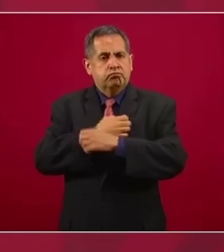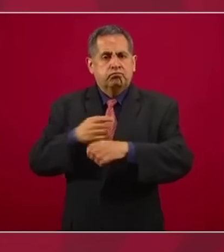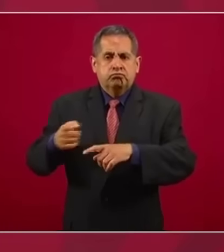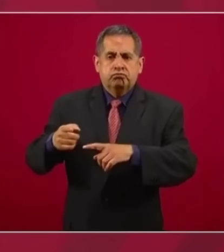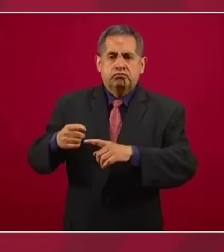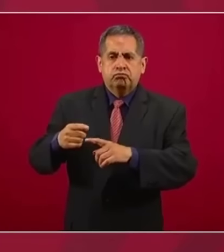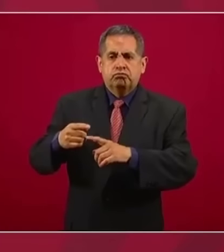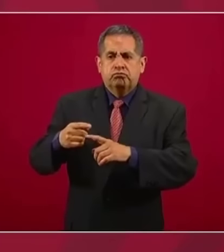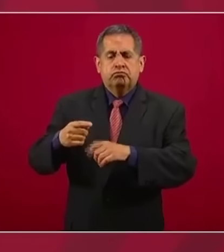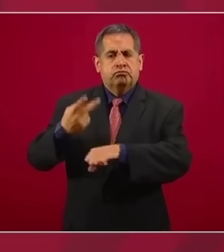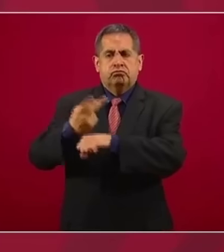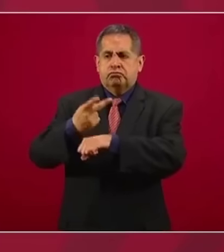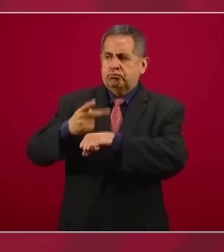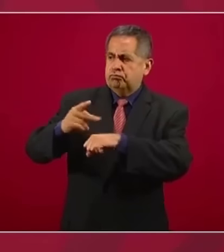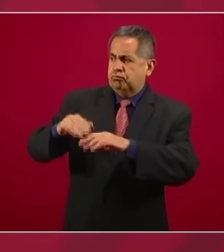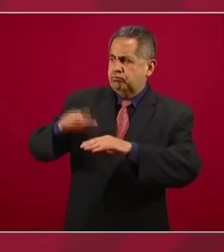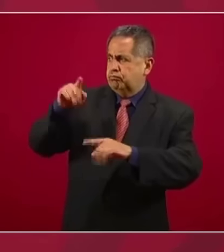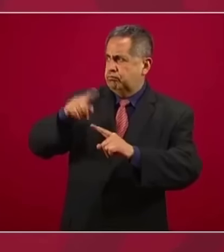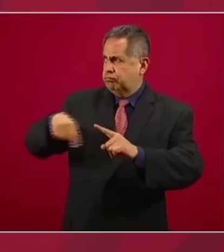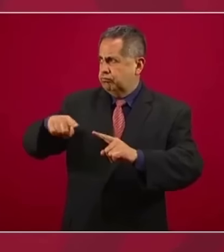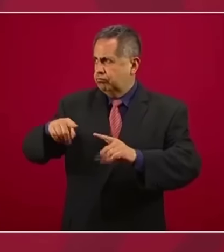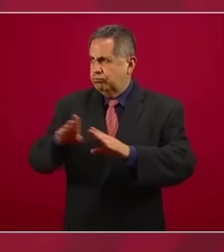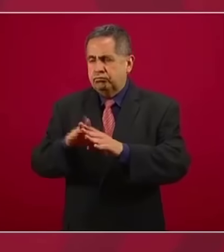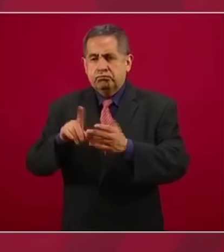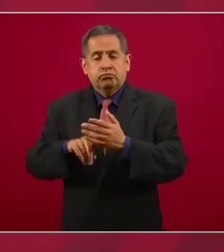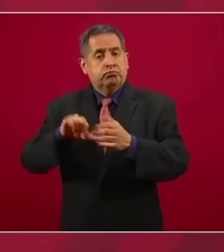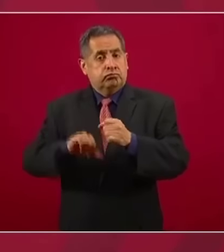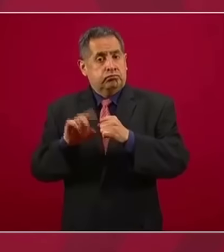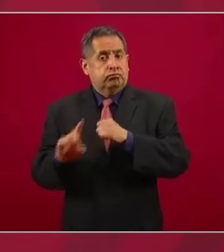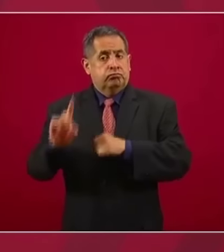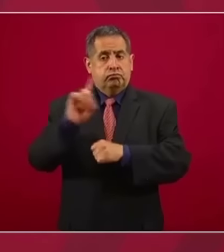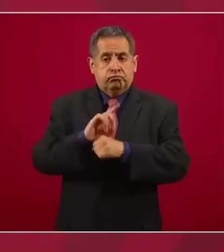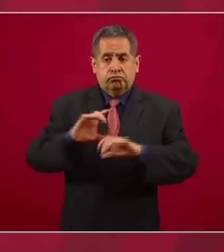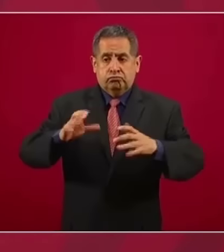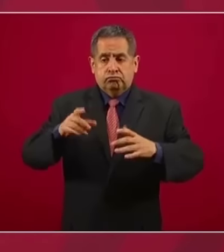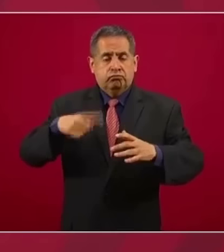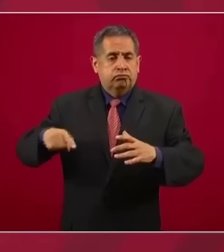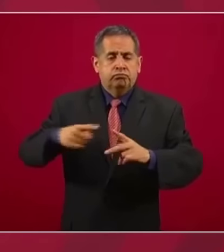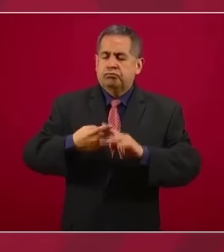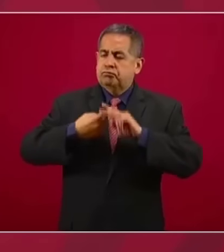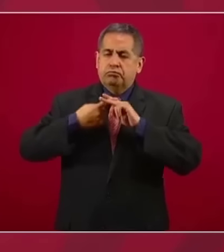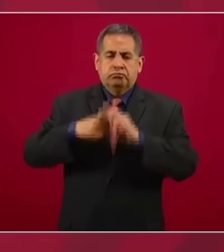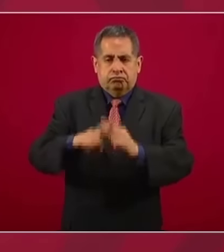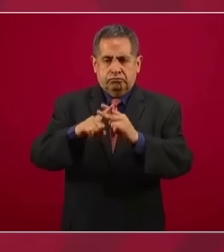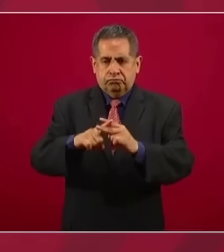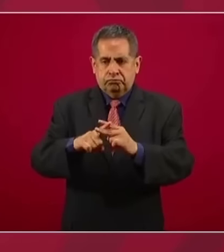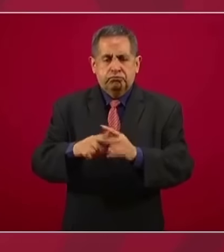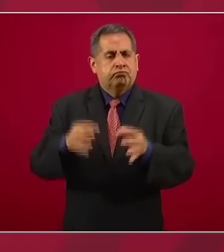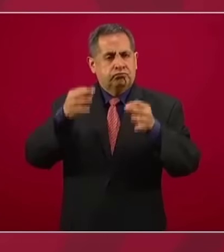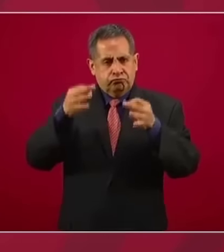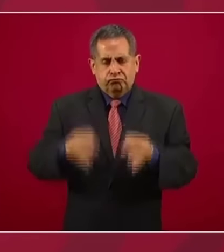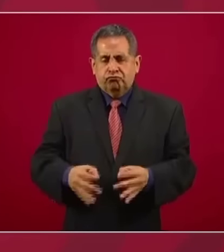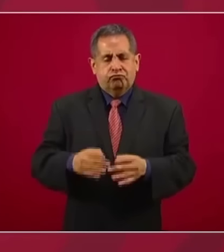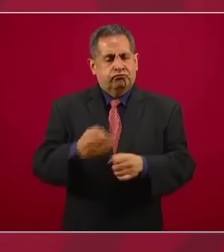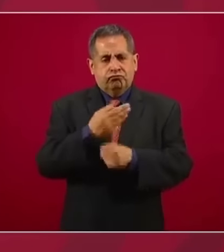educación media superior, el día de hoy inicien formalmente